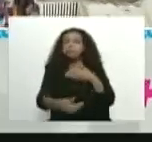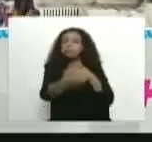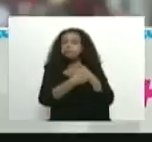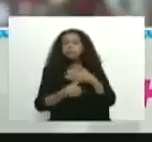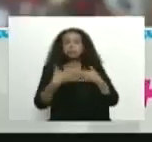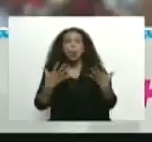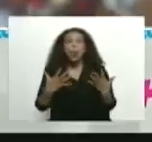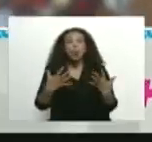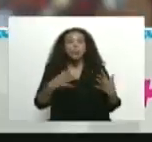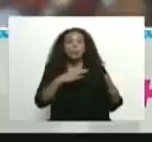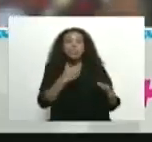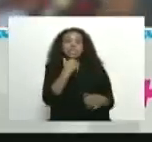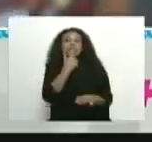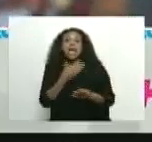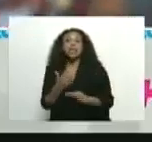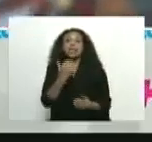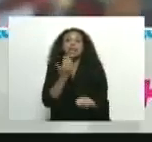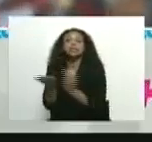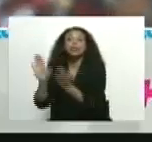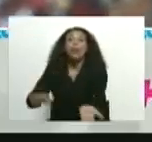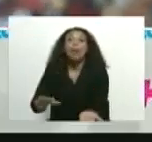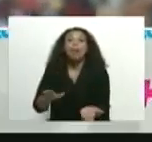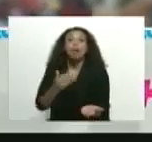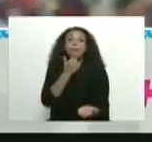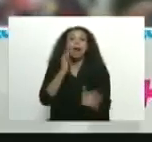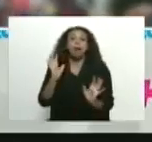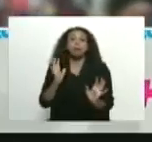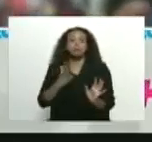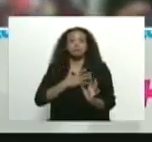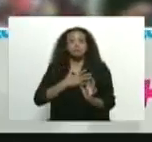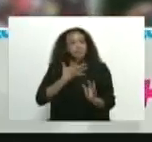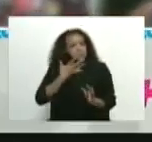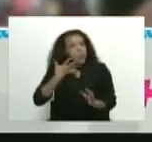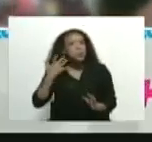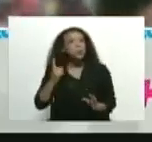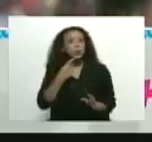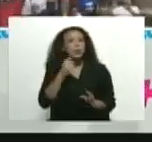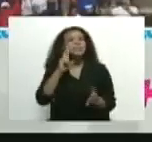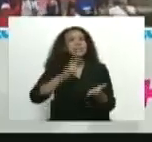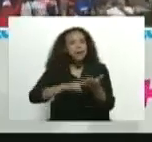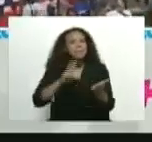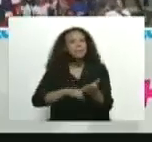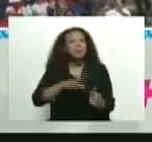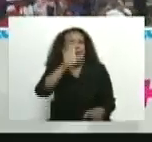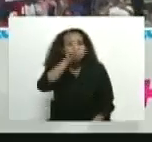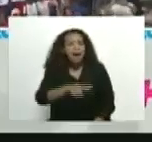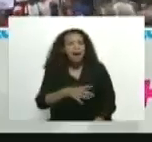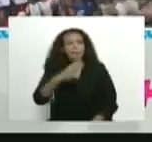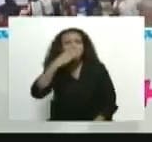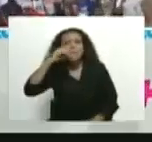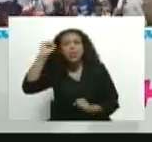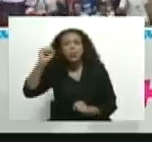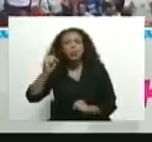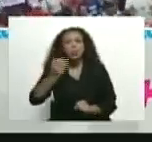intento de magnicidio, a nosotros, a mí personalmente, me llena de orgullo y me dice, bueno, si el presidente ha aguantado tanto, porque yo, desde